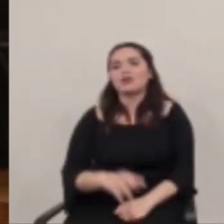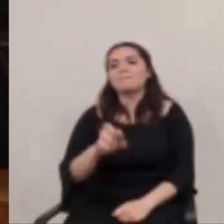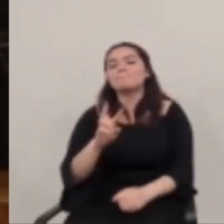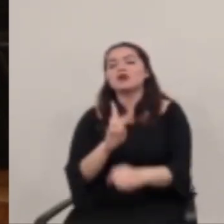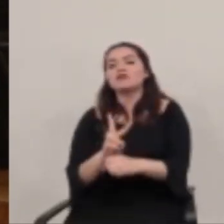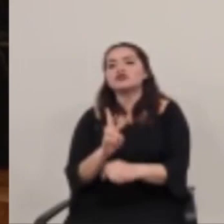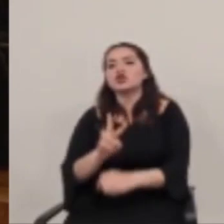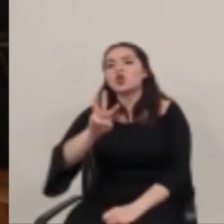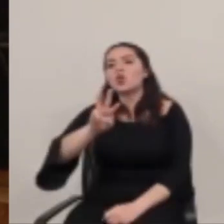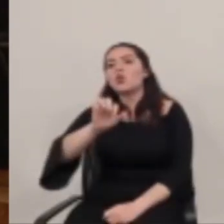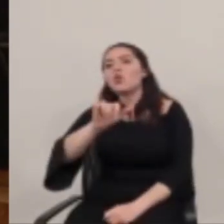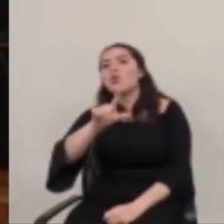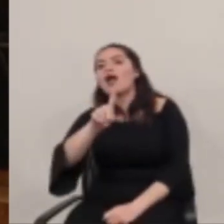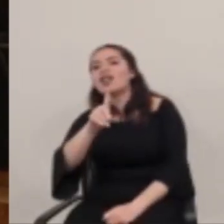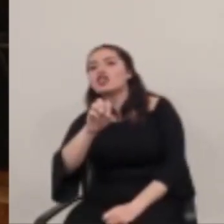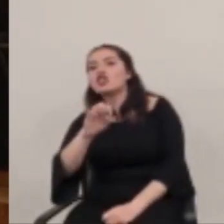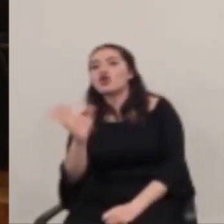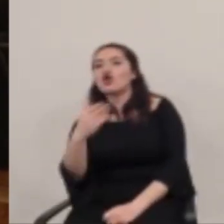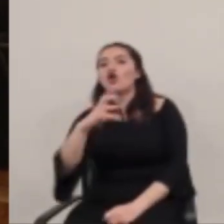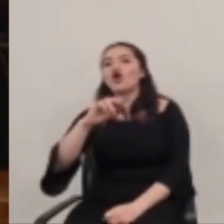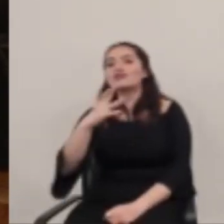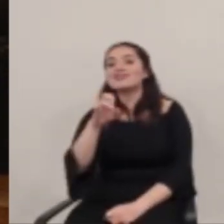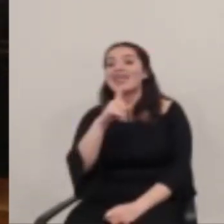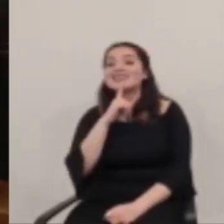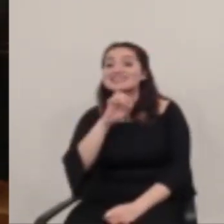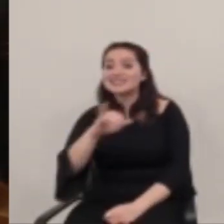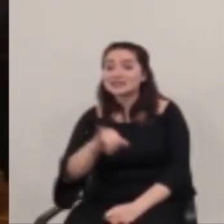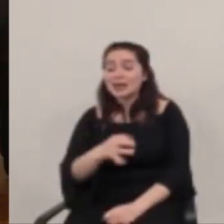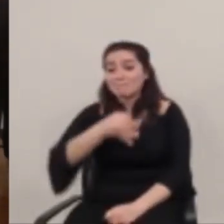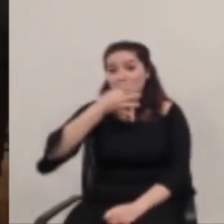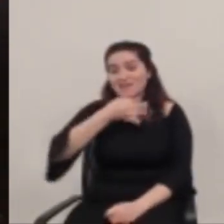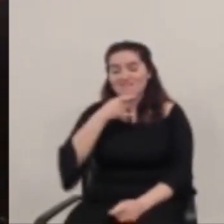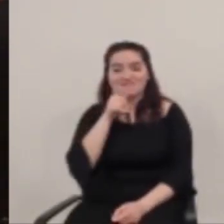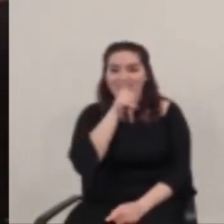Cortés, quien brindará unas palabras finales.